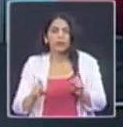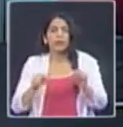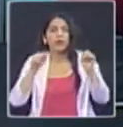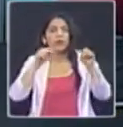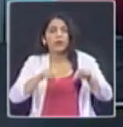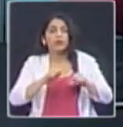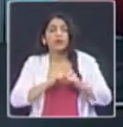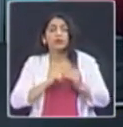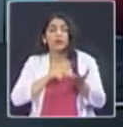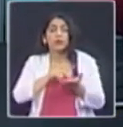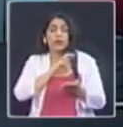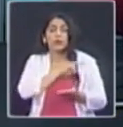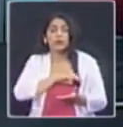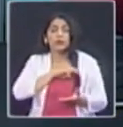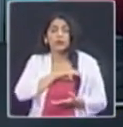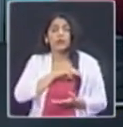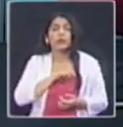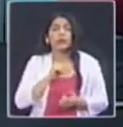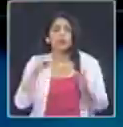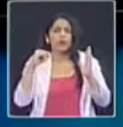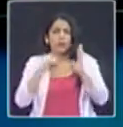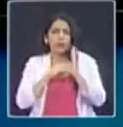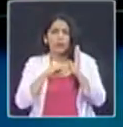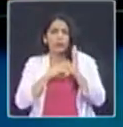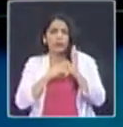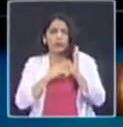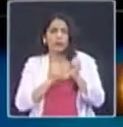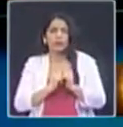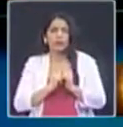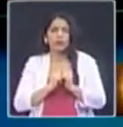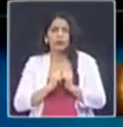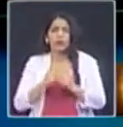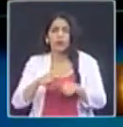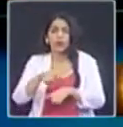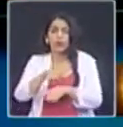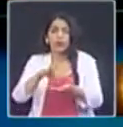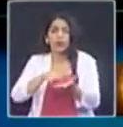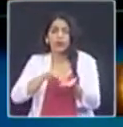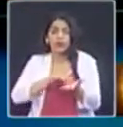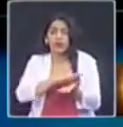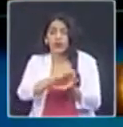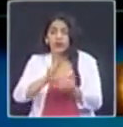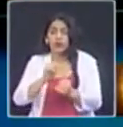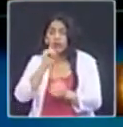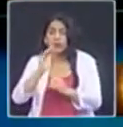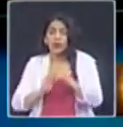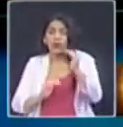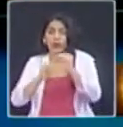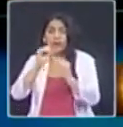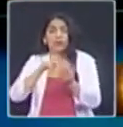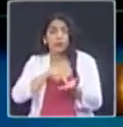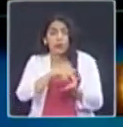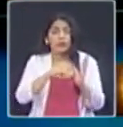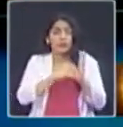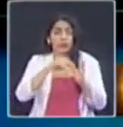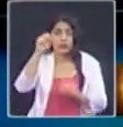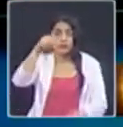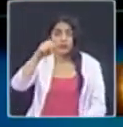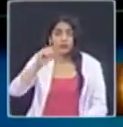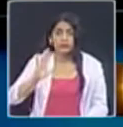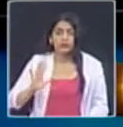2% al 2 por mil por los solares no edificados sino que además el